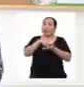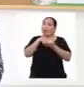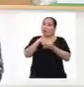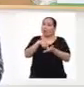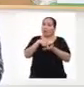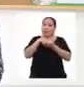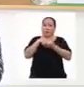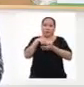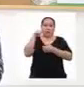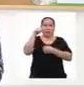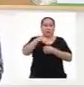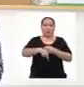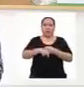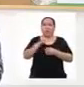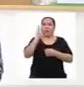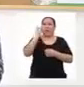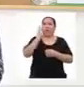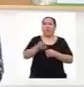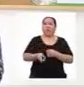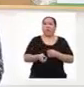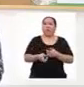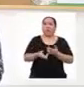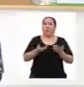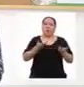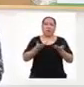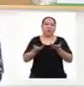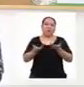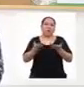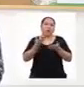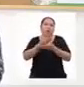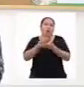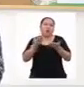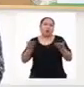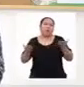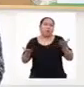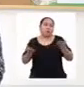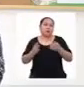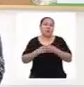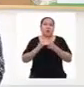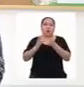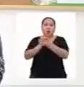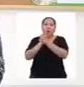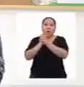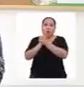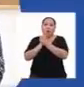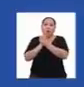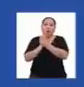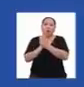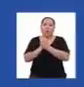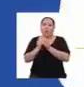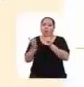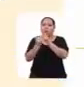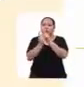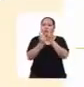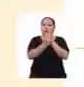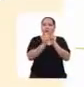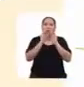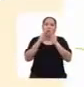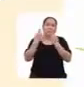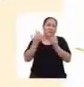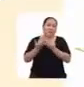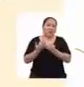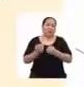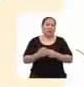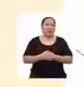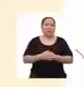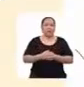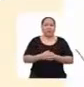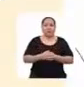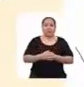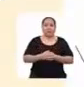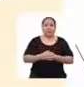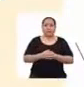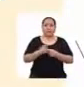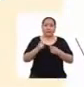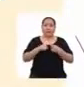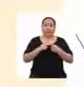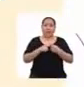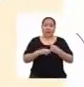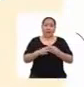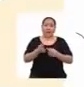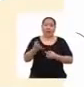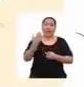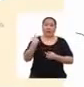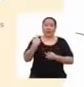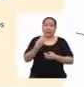impidió realizar actividades con amigos y familiares. Sigamos. Al principio, quizá muchos